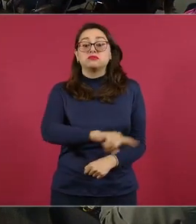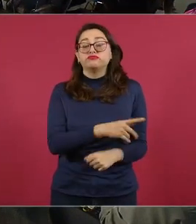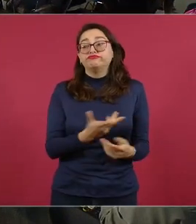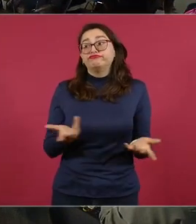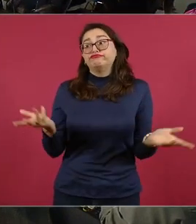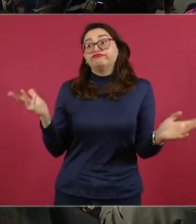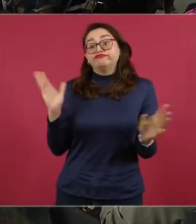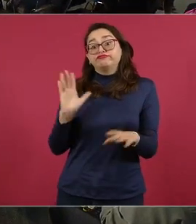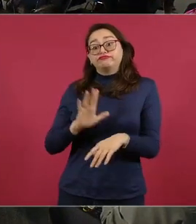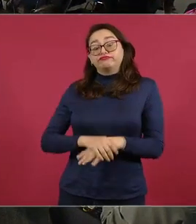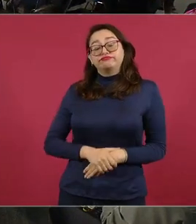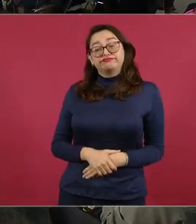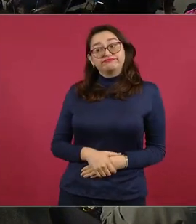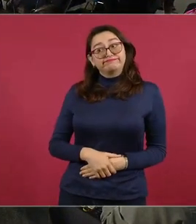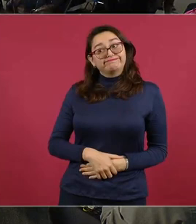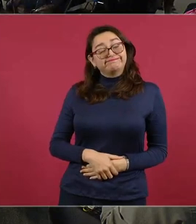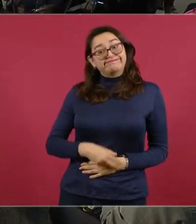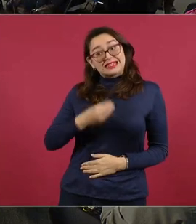el sofisma